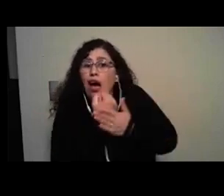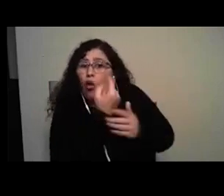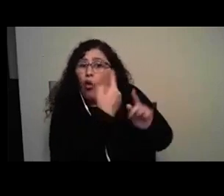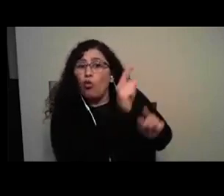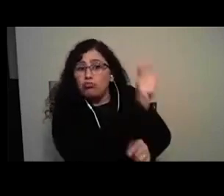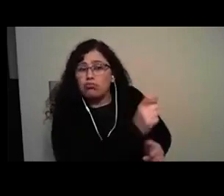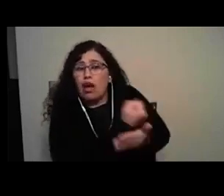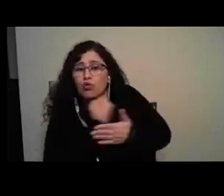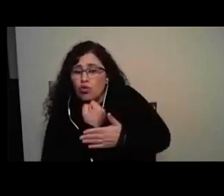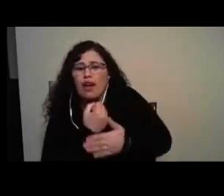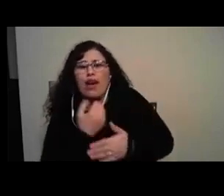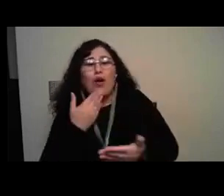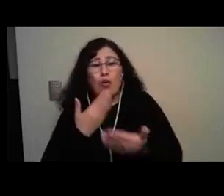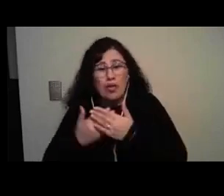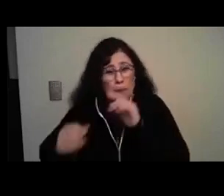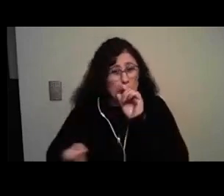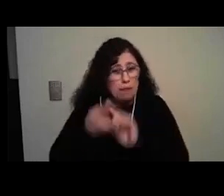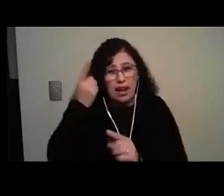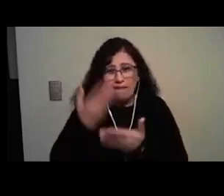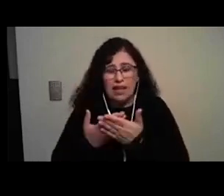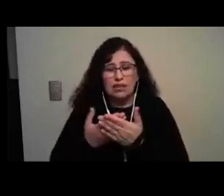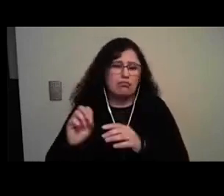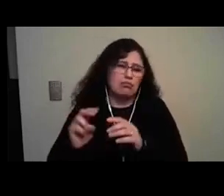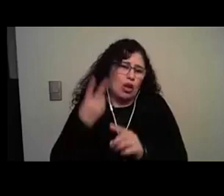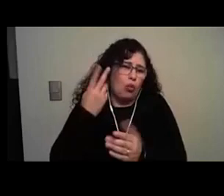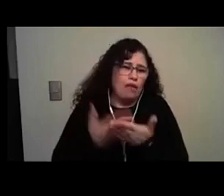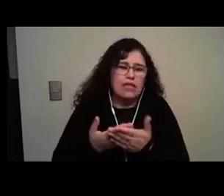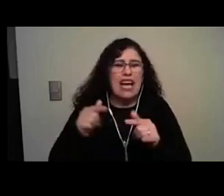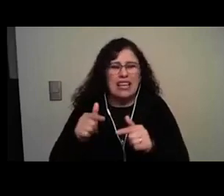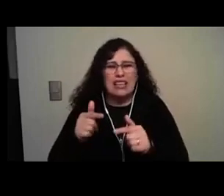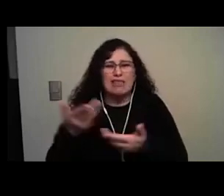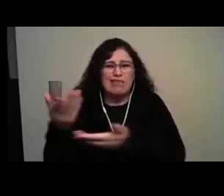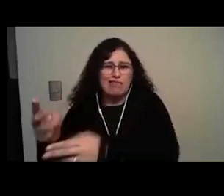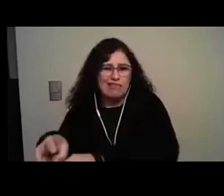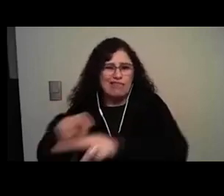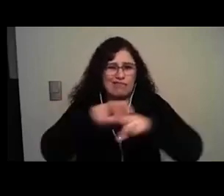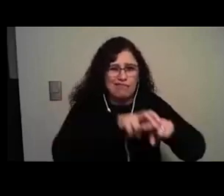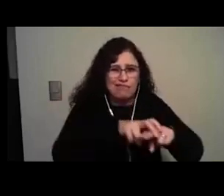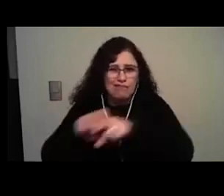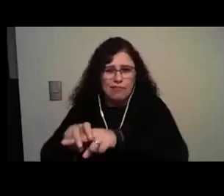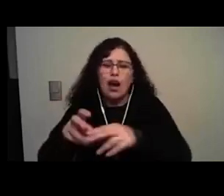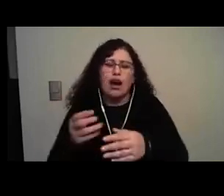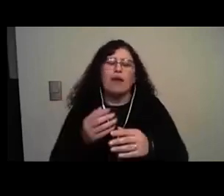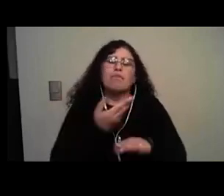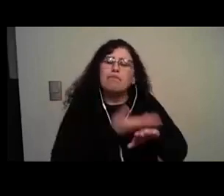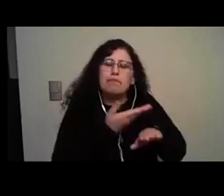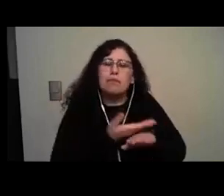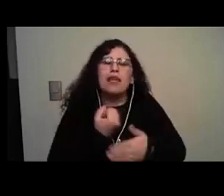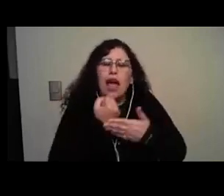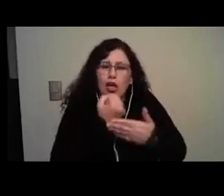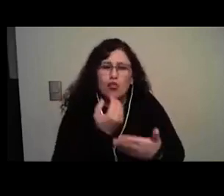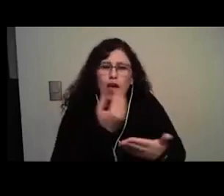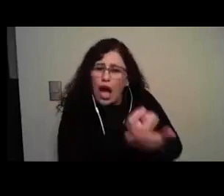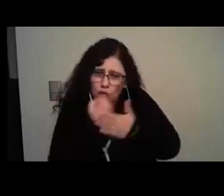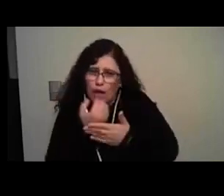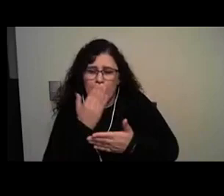primeras experiencias con la movilización o traslado de pacientes con trastornos motores, ¿ya? Porque no pueden haber accidentes,